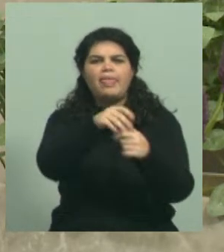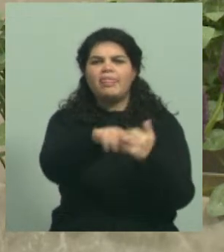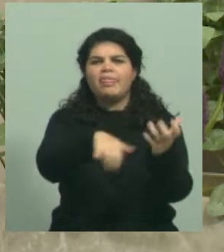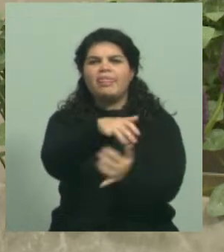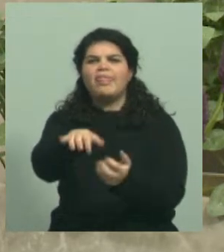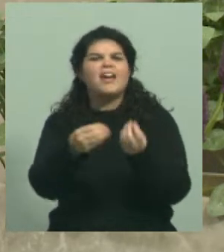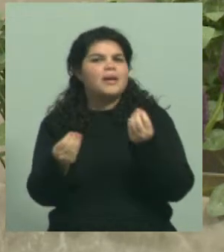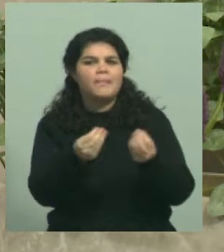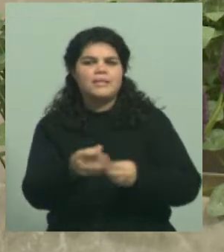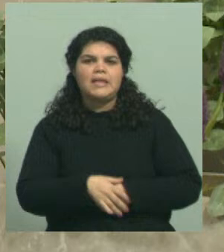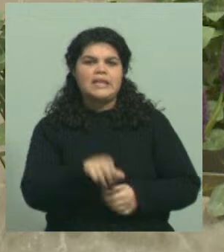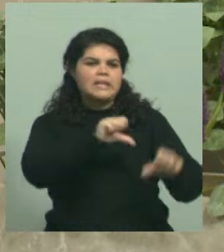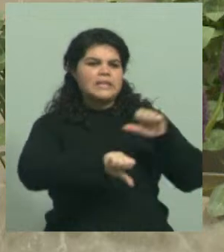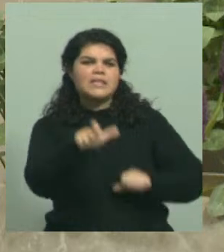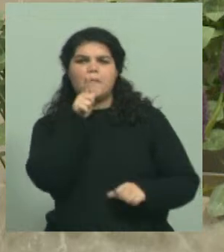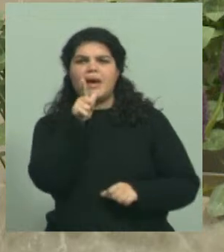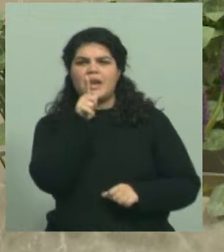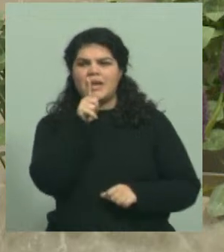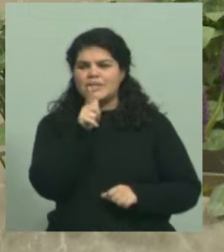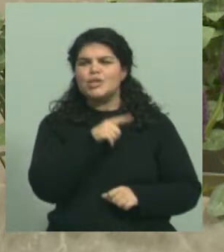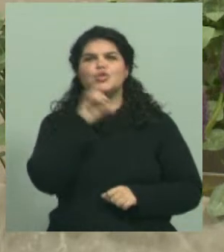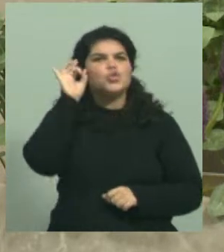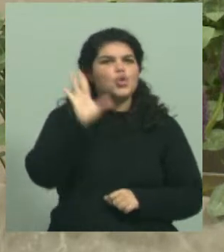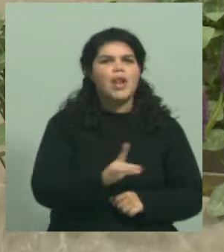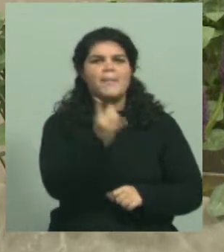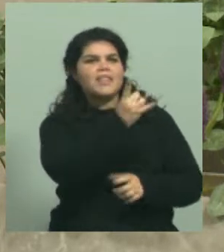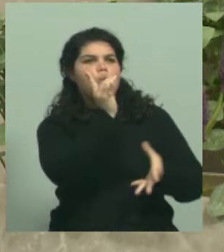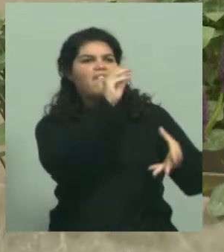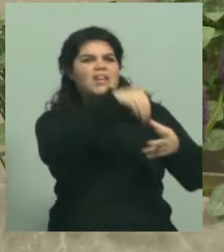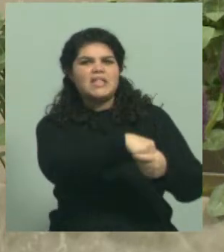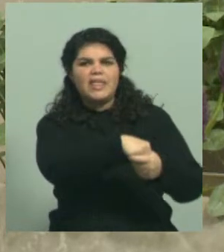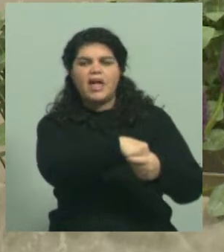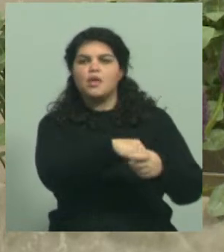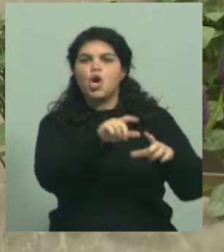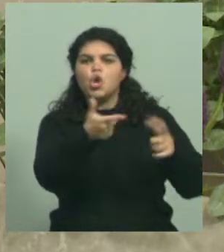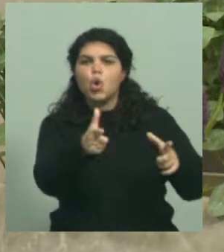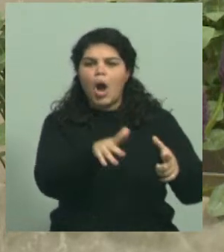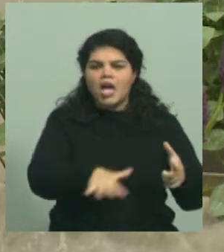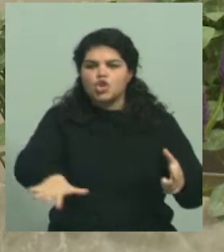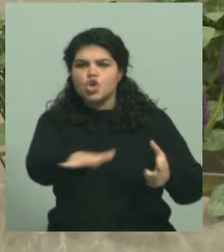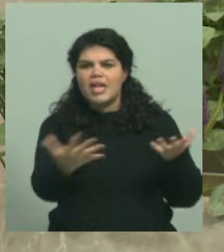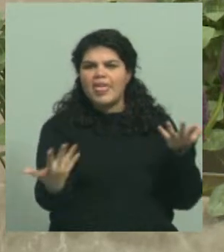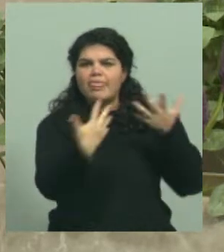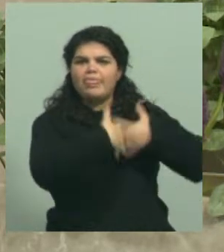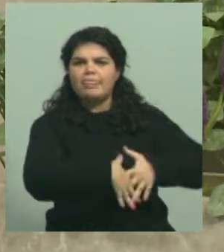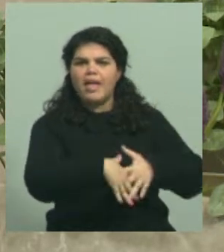lejano, academicista, que no circula entre la mayoría de la gente de la